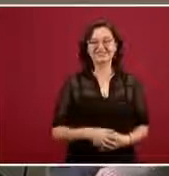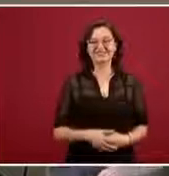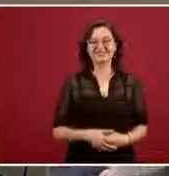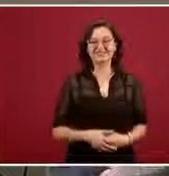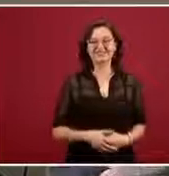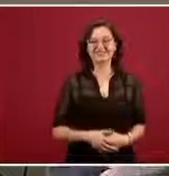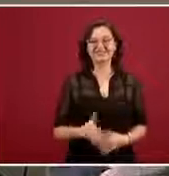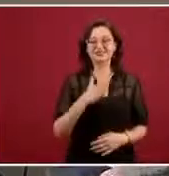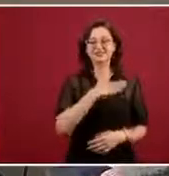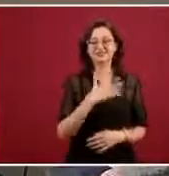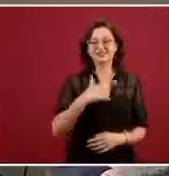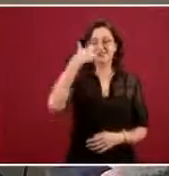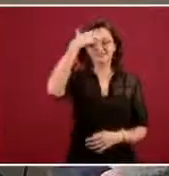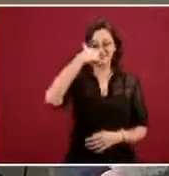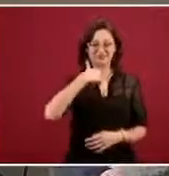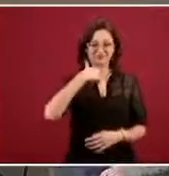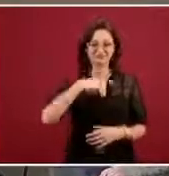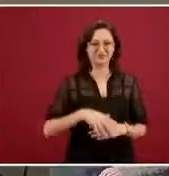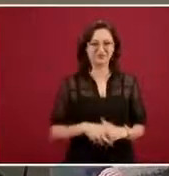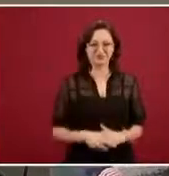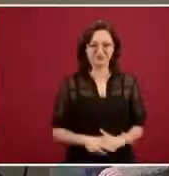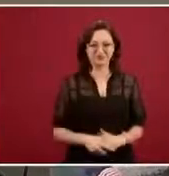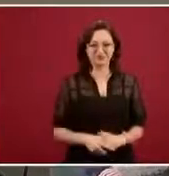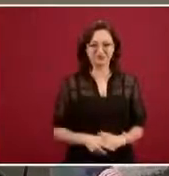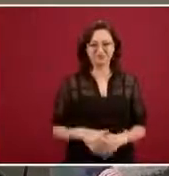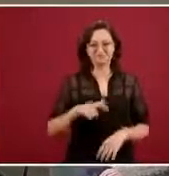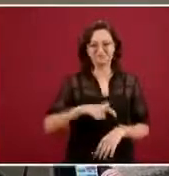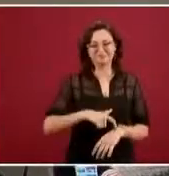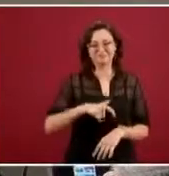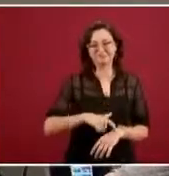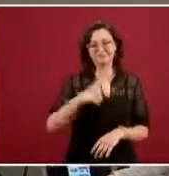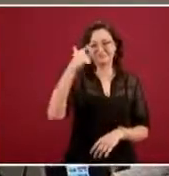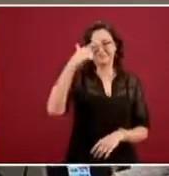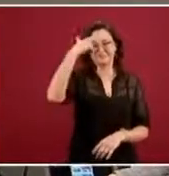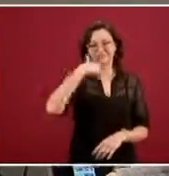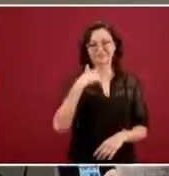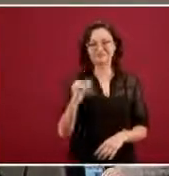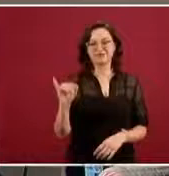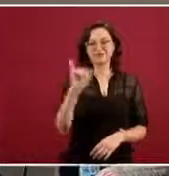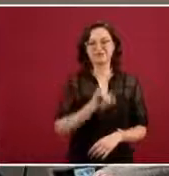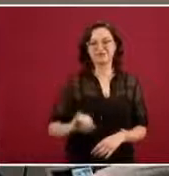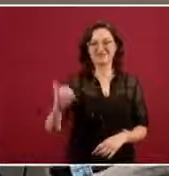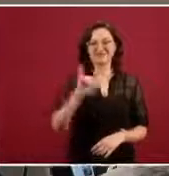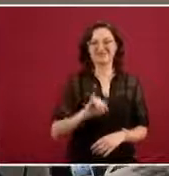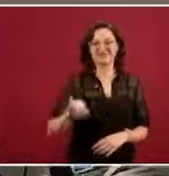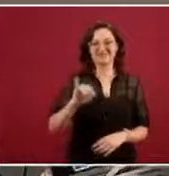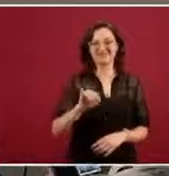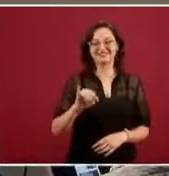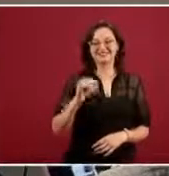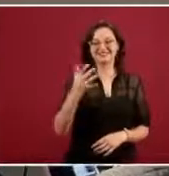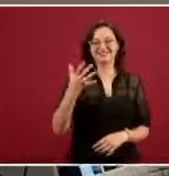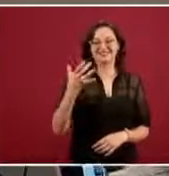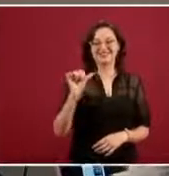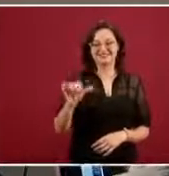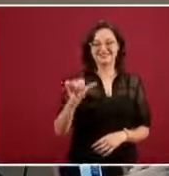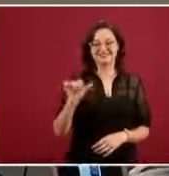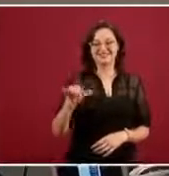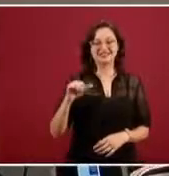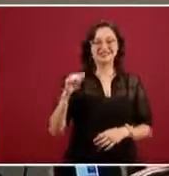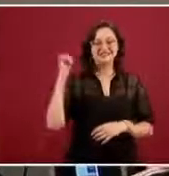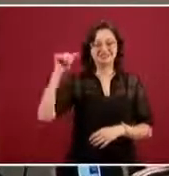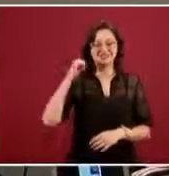Muy buenas noches. Son las 19 horas del jueves 16 de abril de